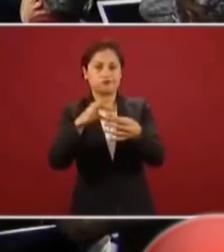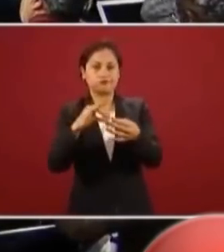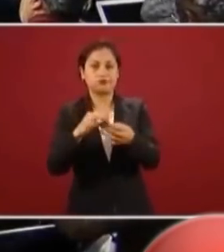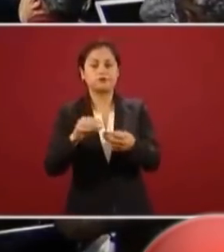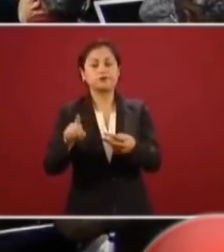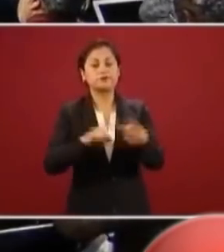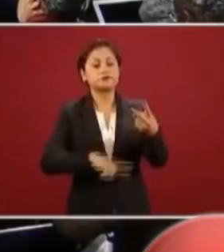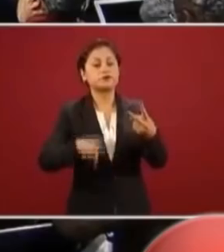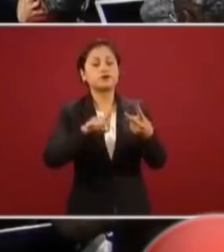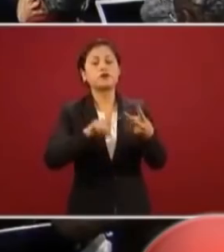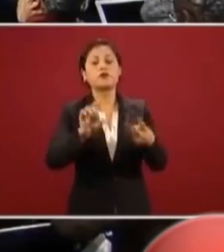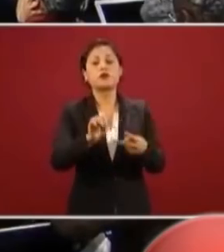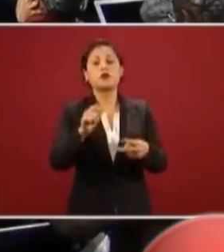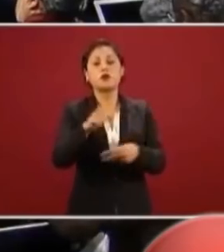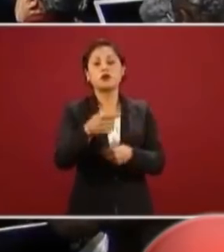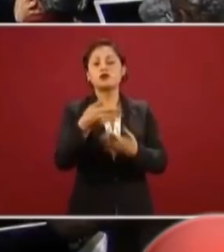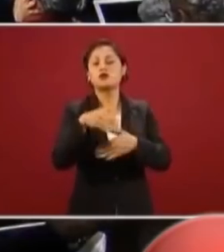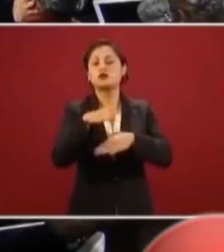hay